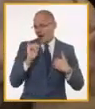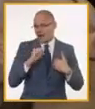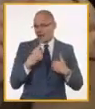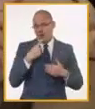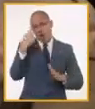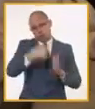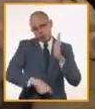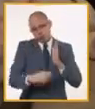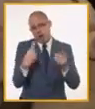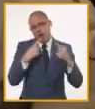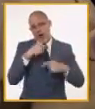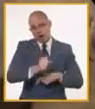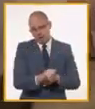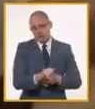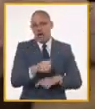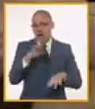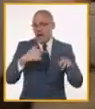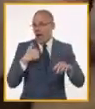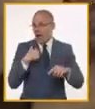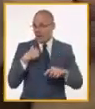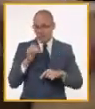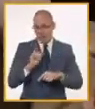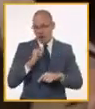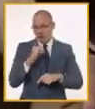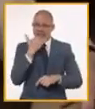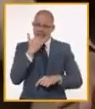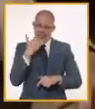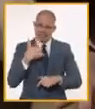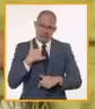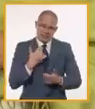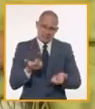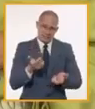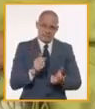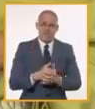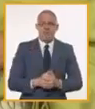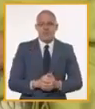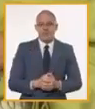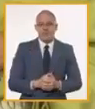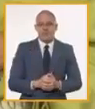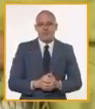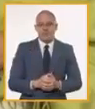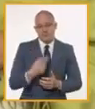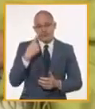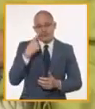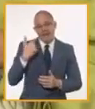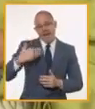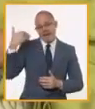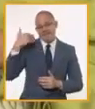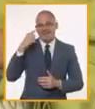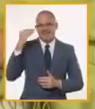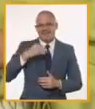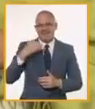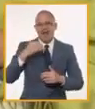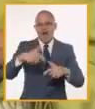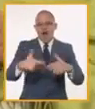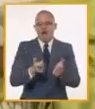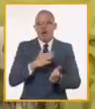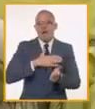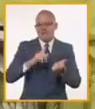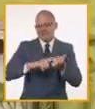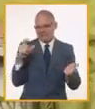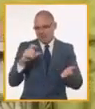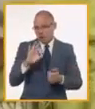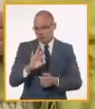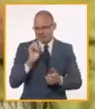También errores y cosas que esas son de mi cosecha. En el 8º Congreso del partido, de que